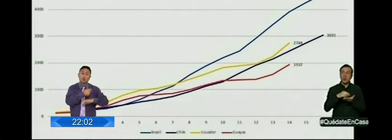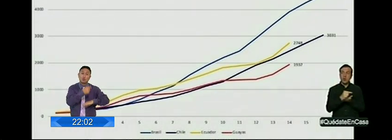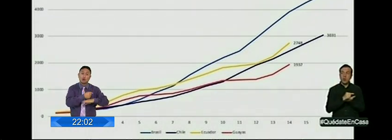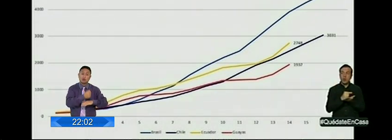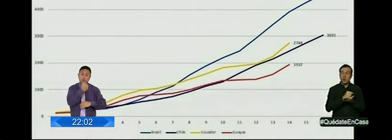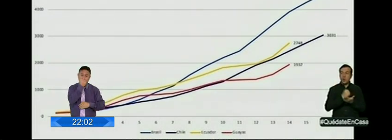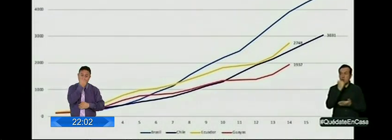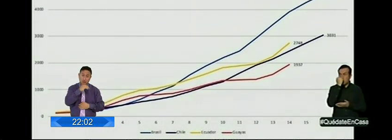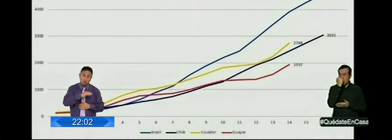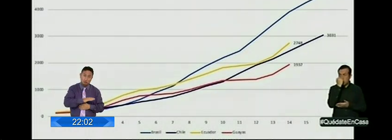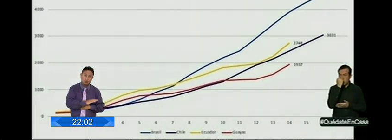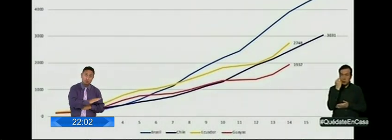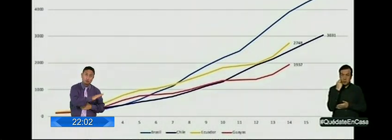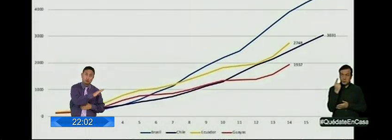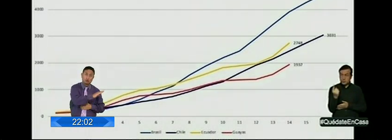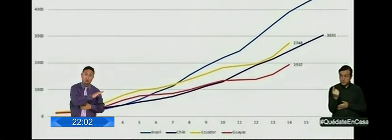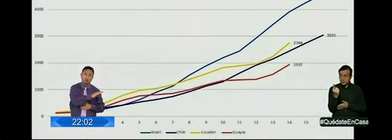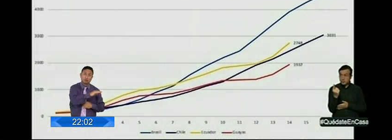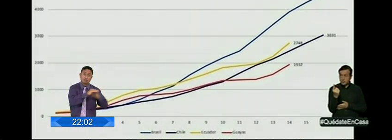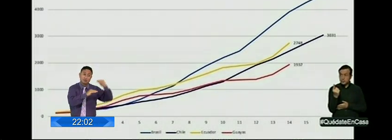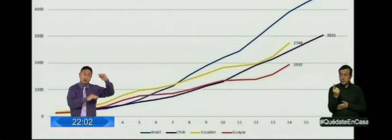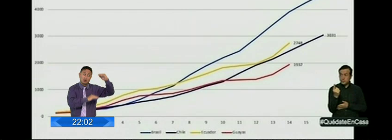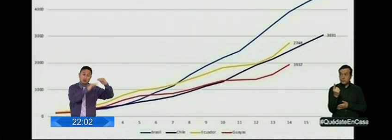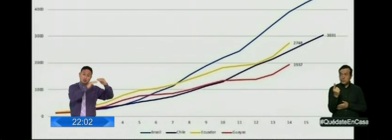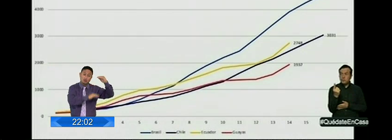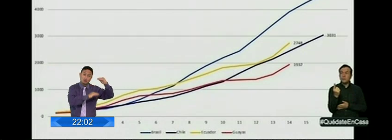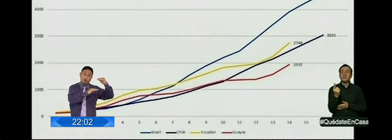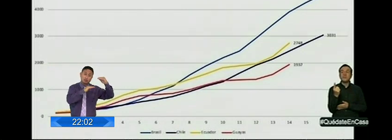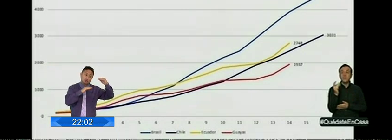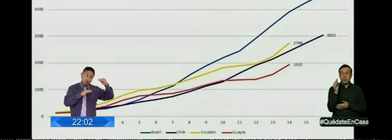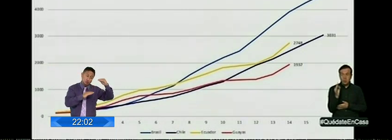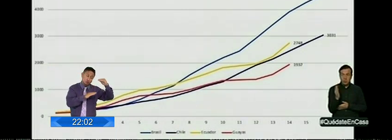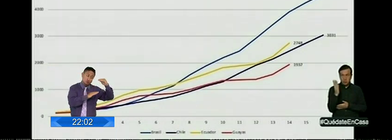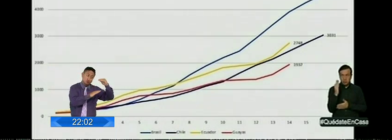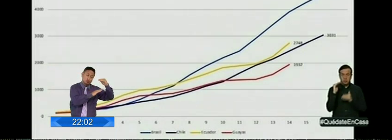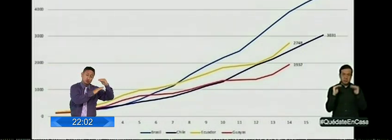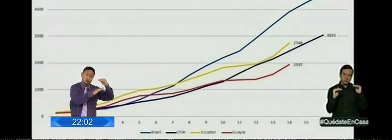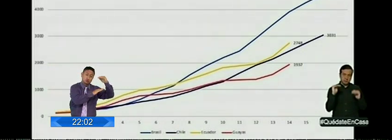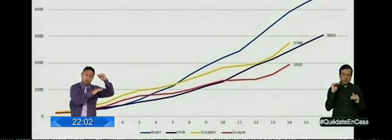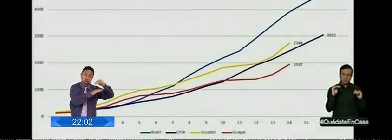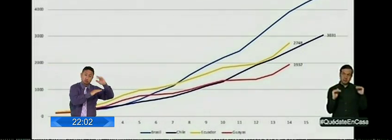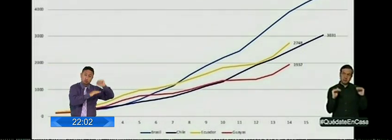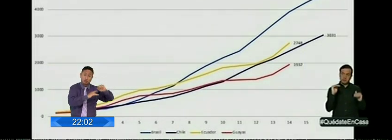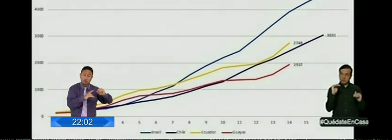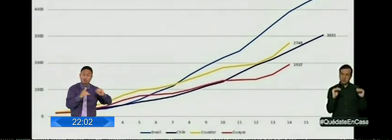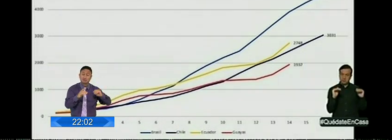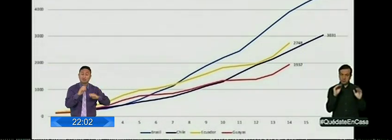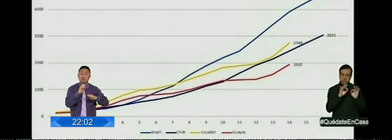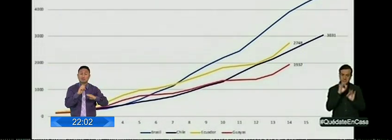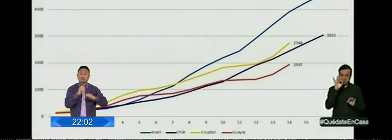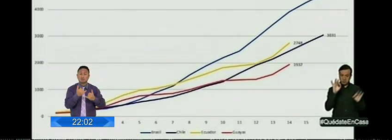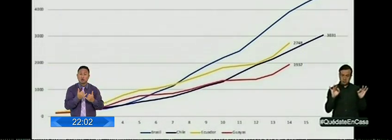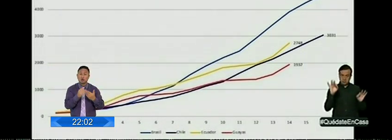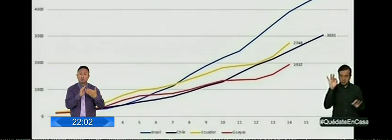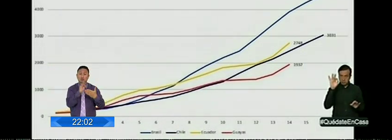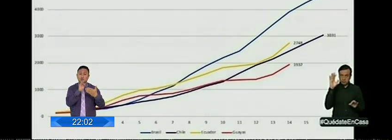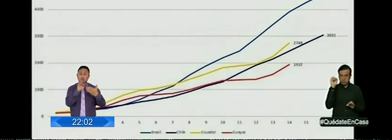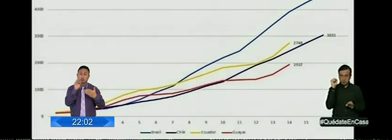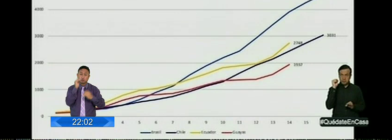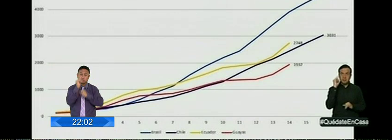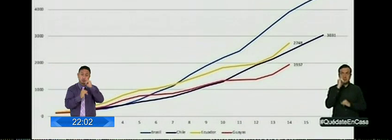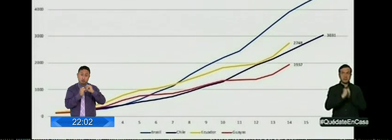roja estamos dentro de ese margen que nos da las estadísticas que nos dan las estadísticas de